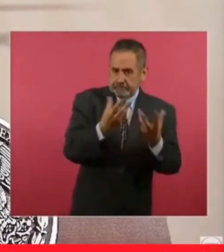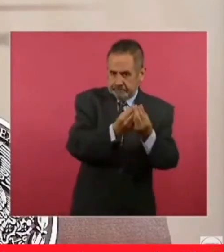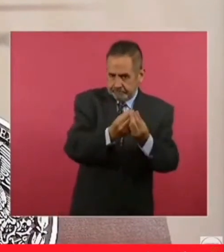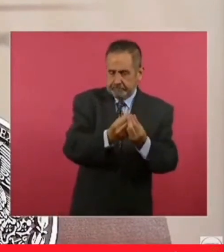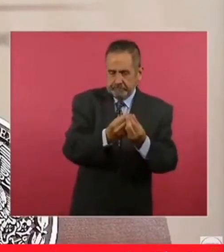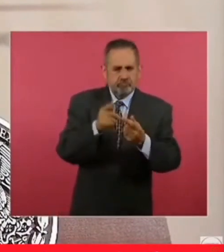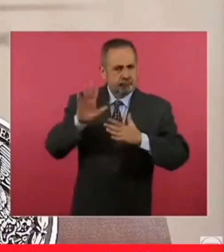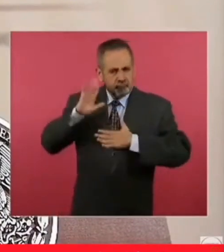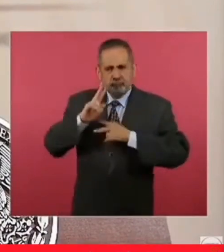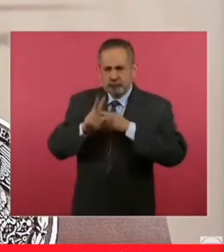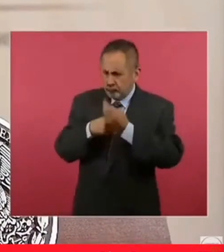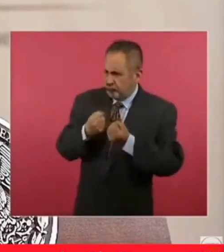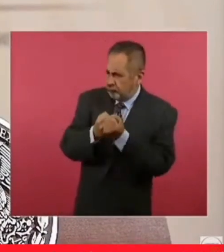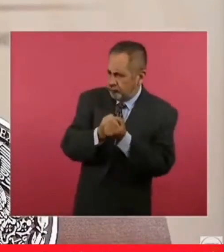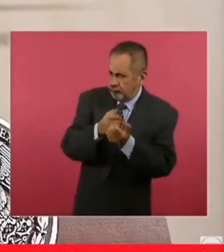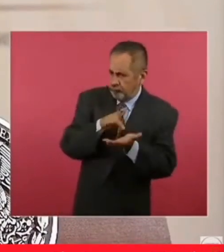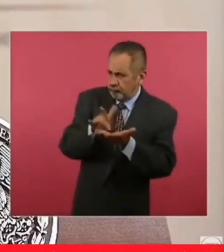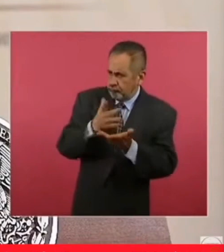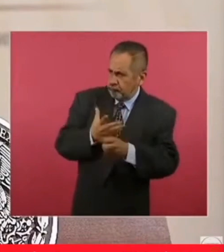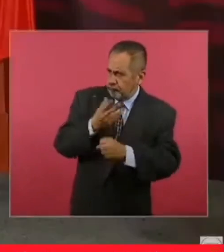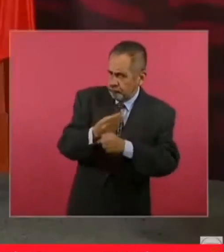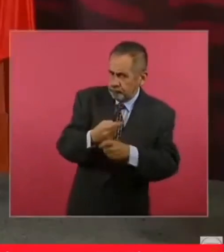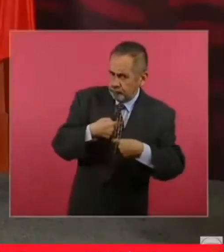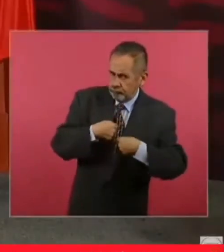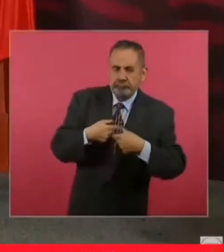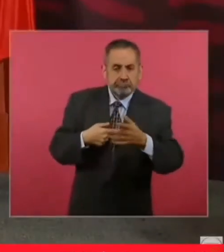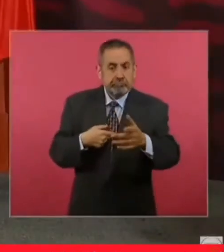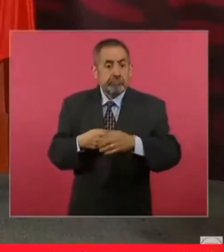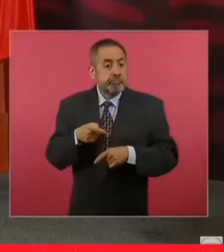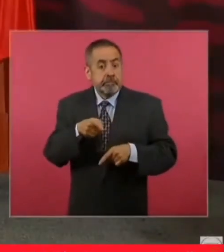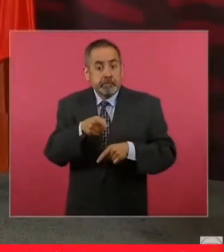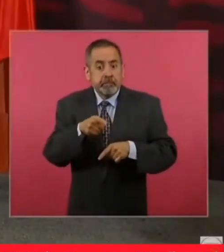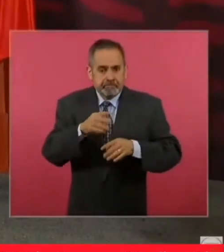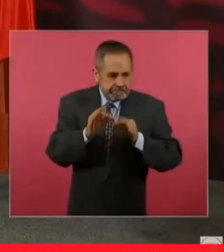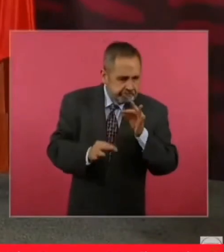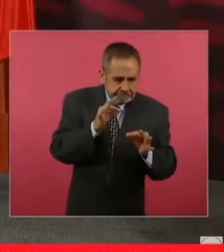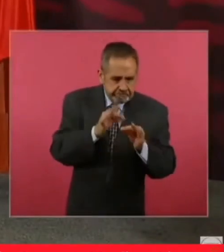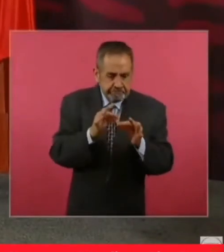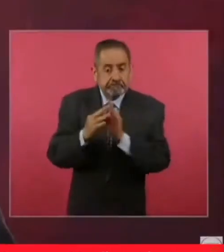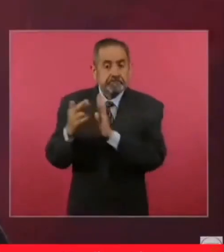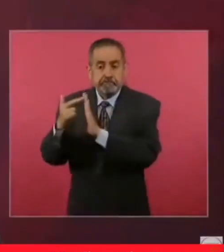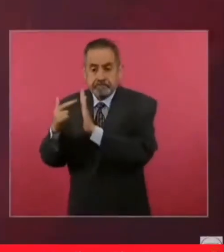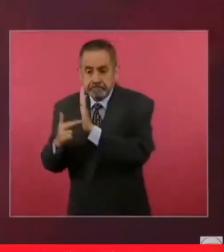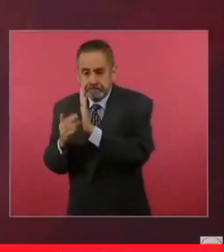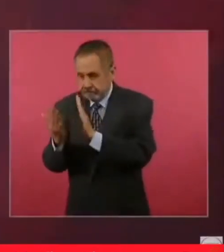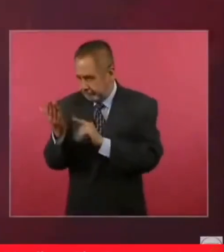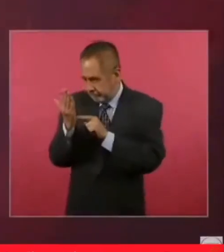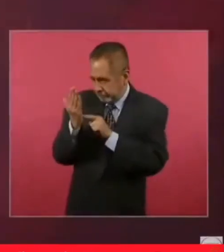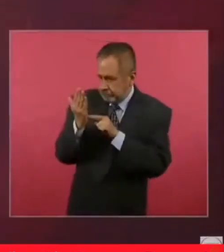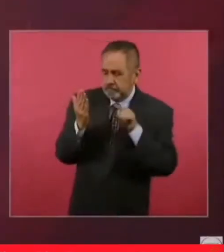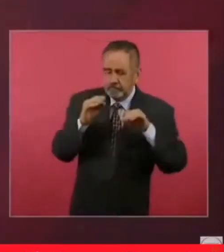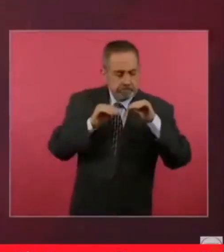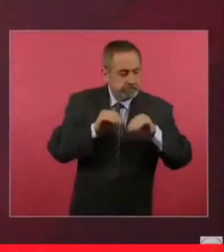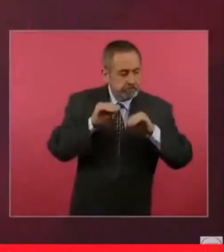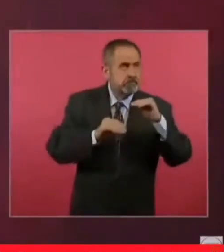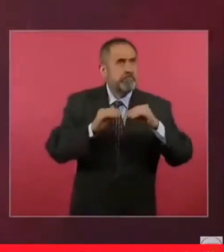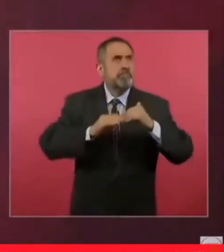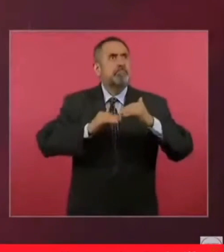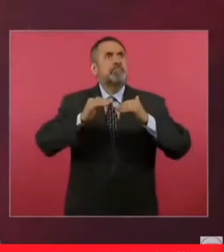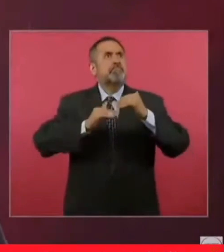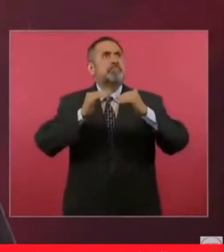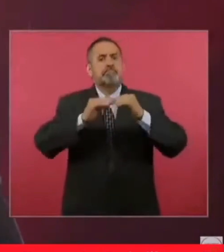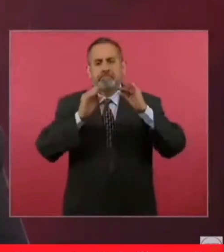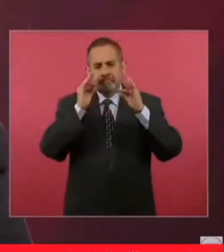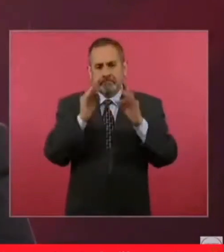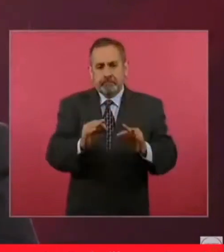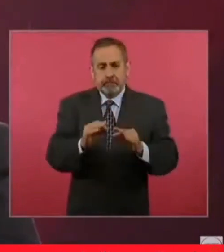línea. Ellos están llevando la estructura a cumplir con el reglamento actual de construcciones, que es